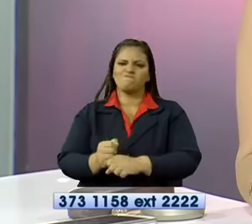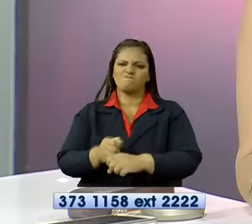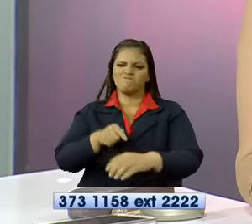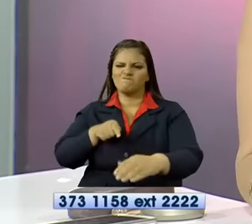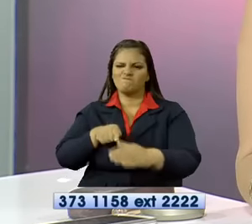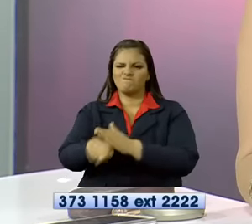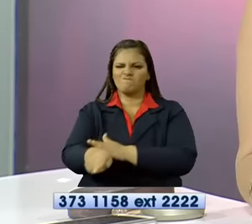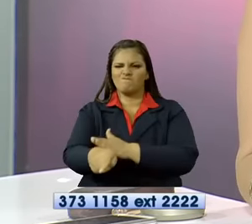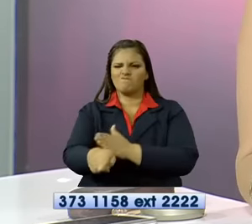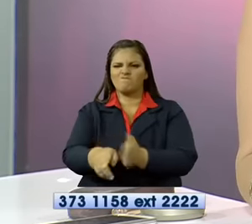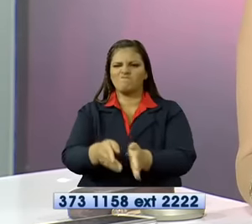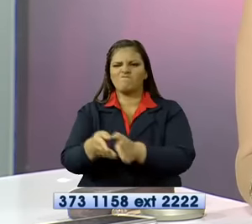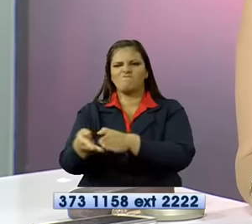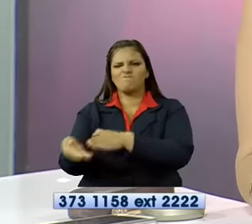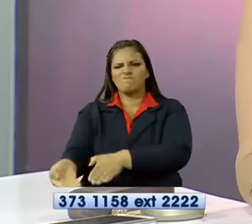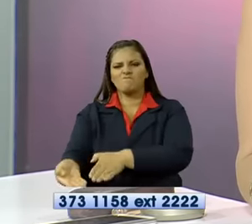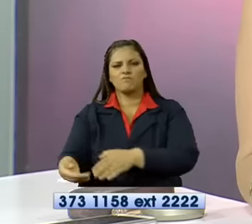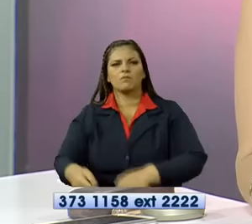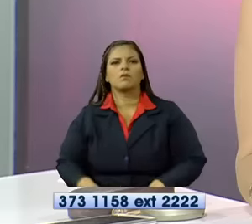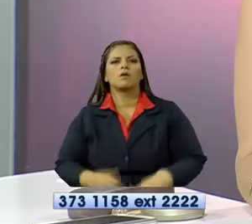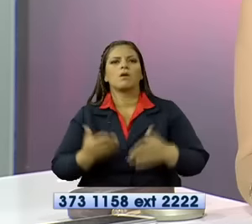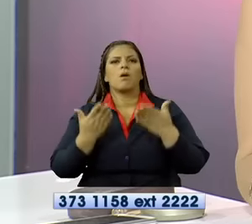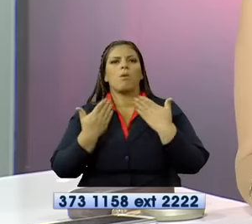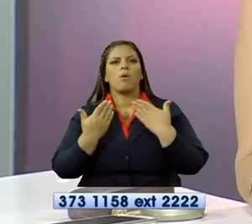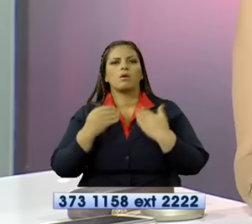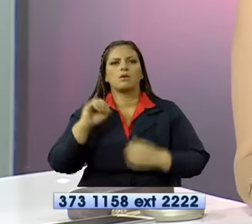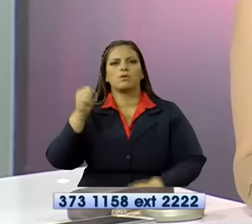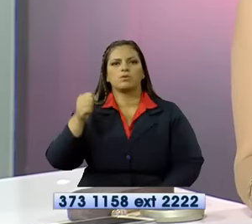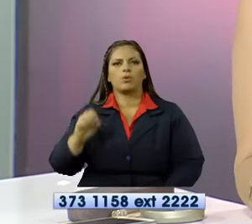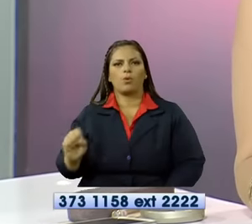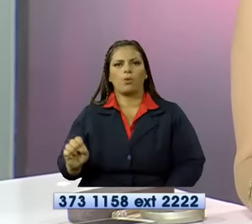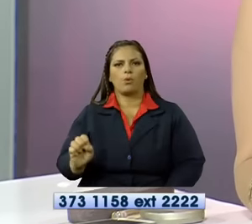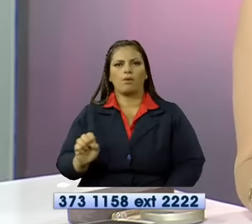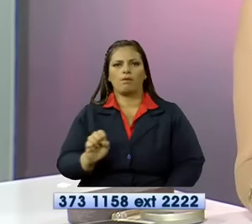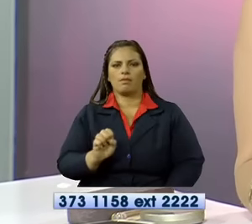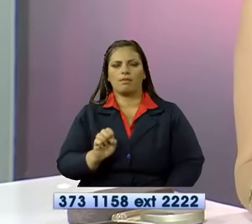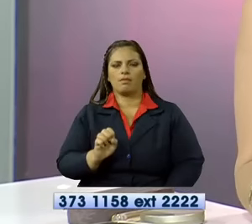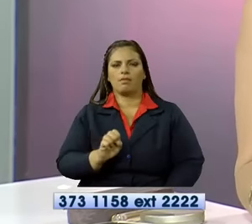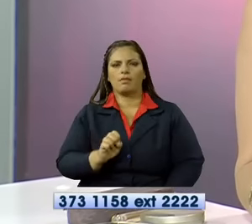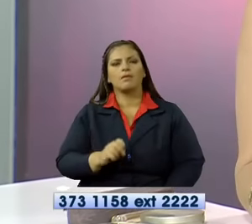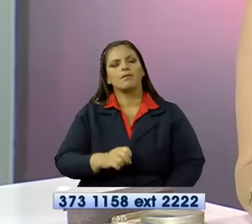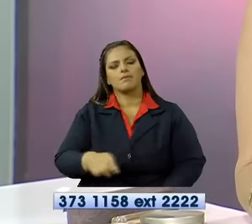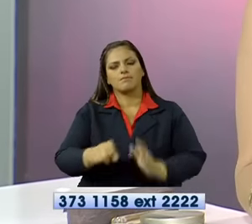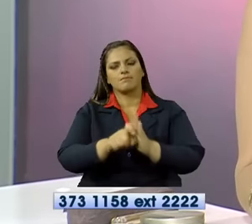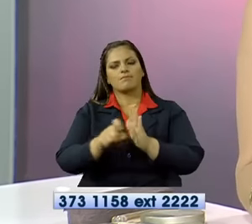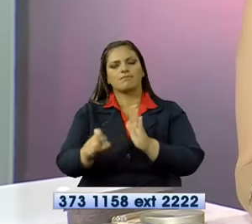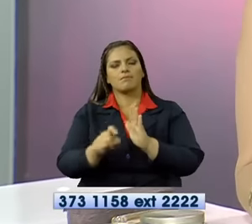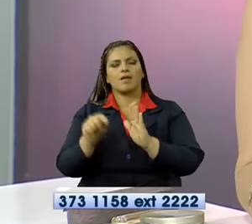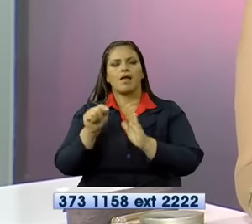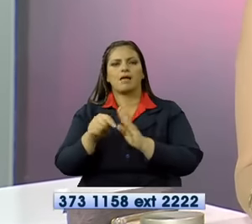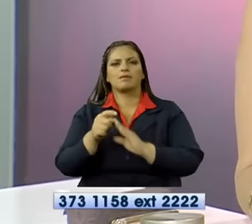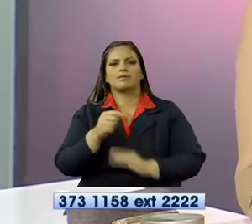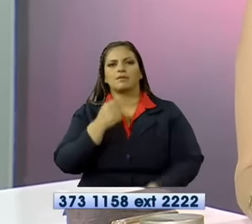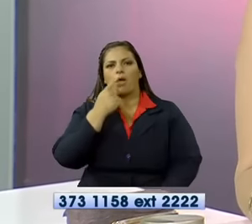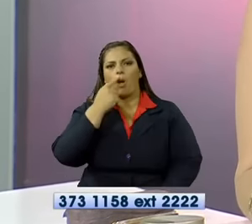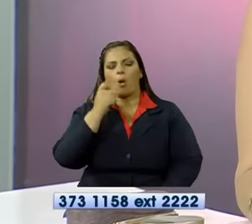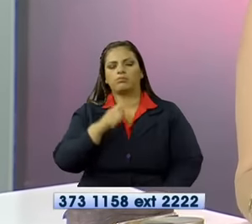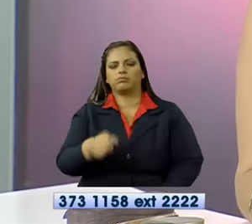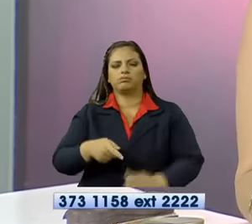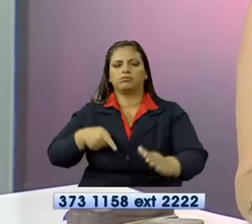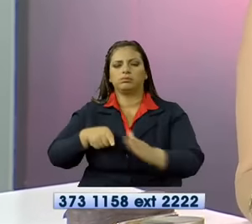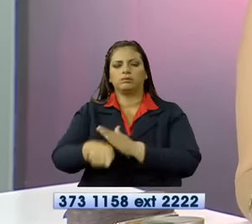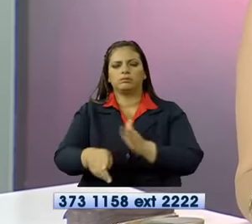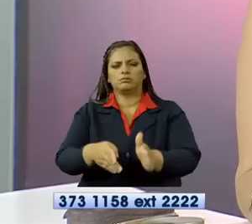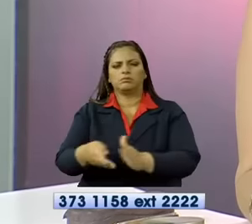de su local comercial, esto al suroeste de Guayaquil. Según las investigaciones, amigos televidentes, se presume que